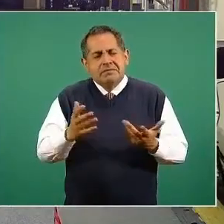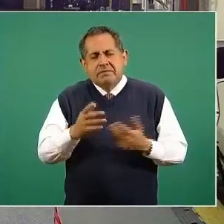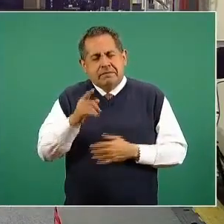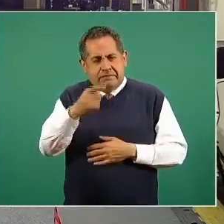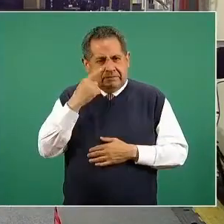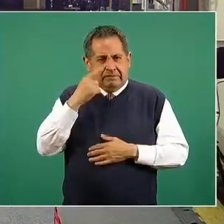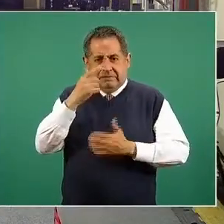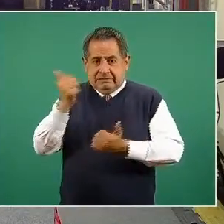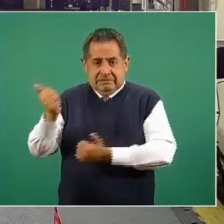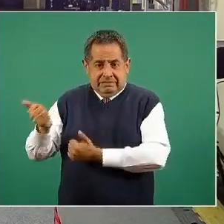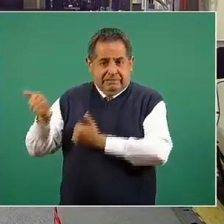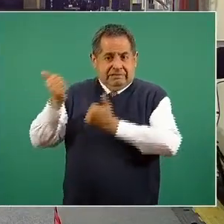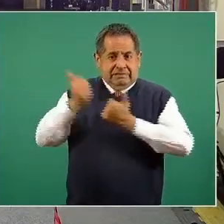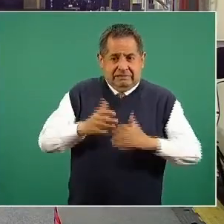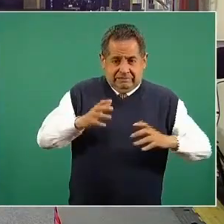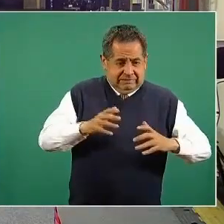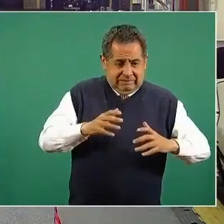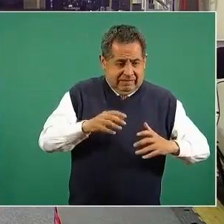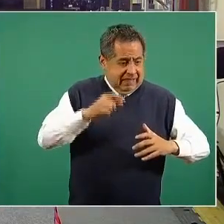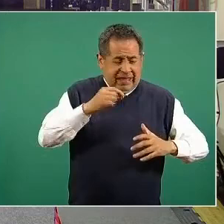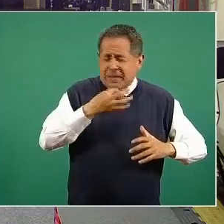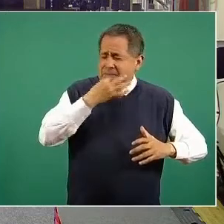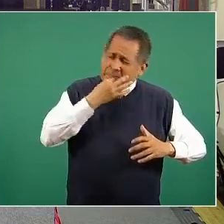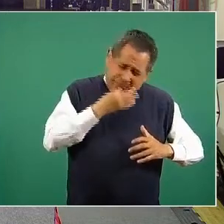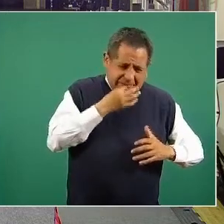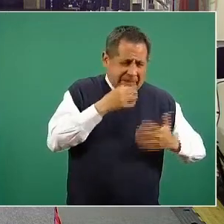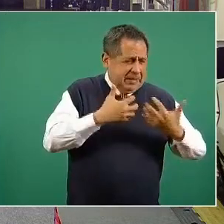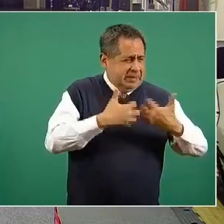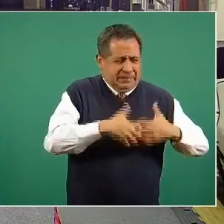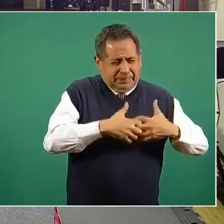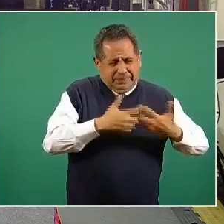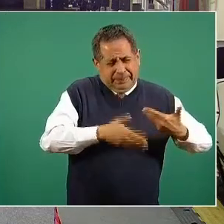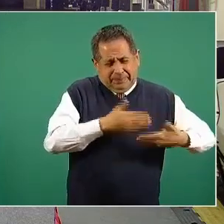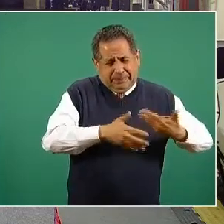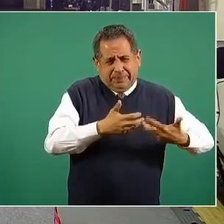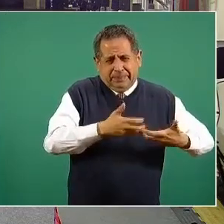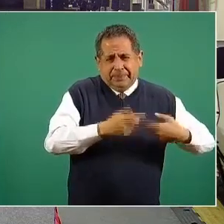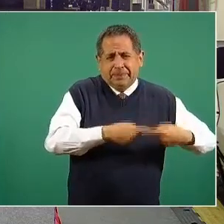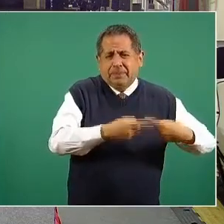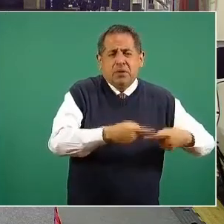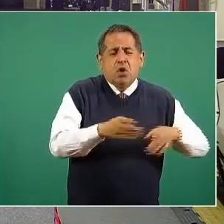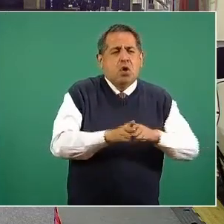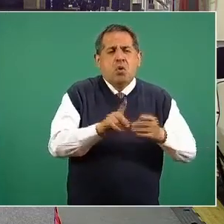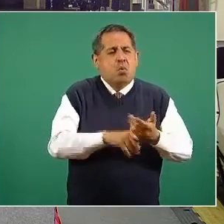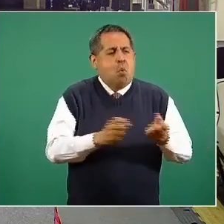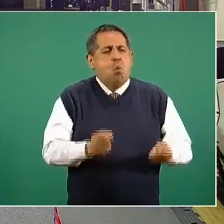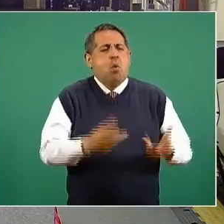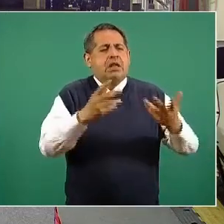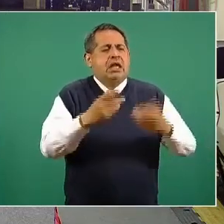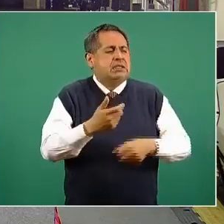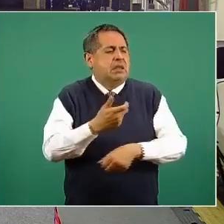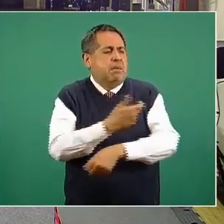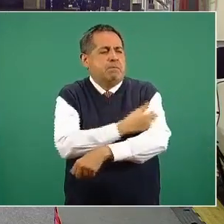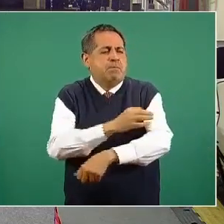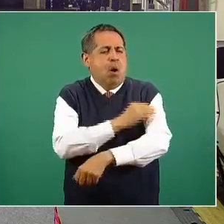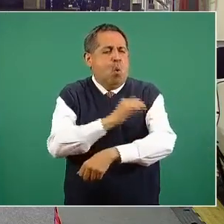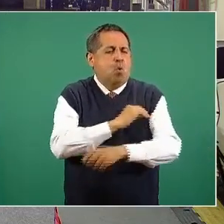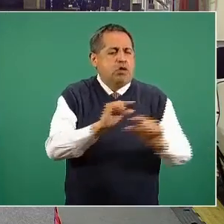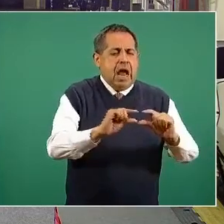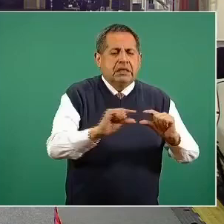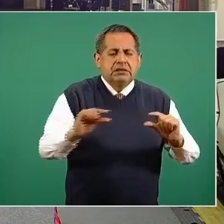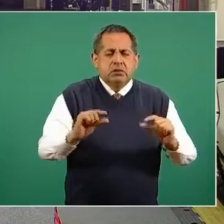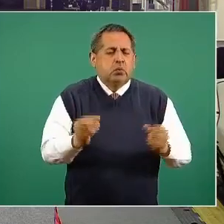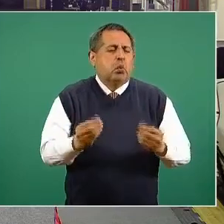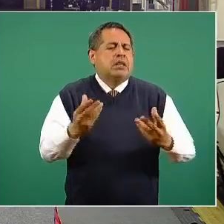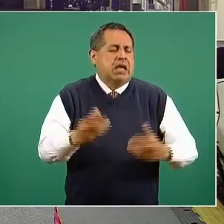Cuando llegue inmediatamente estaría la producción de los 2,000 litros, es decir, más o menos cuántas vacunas serían. Y